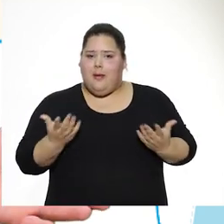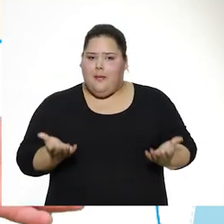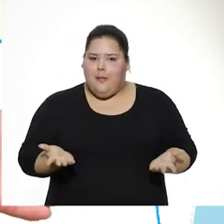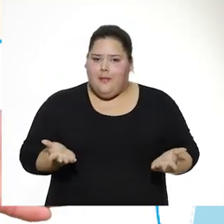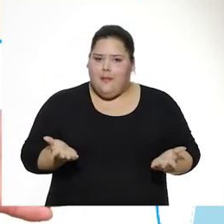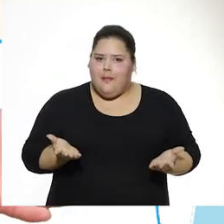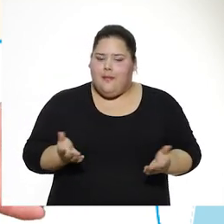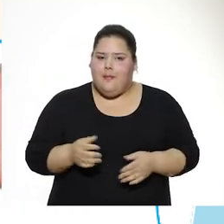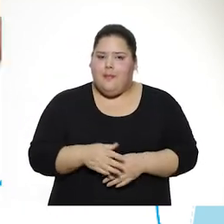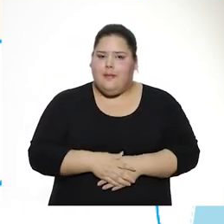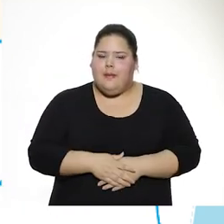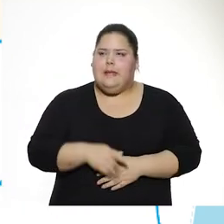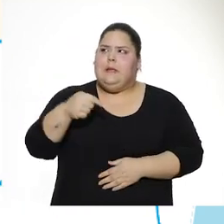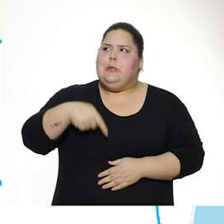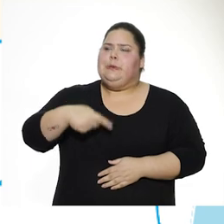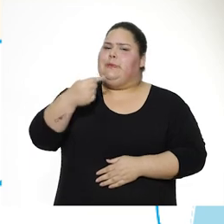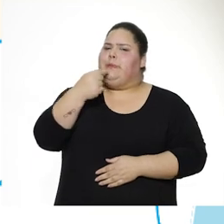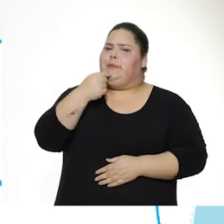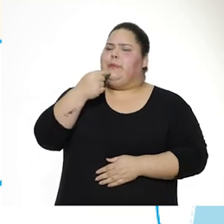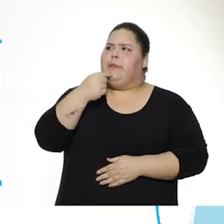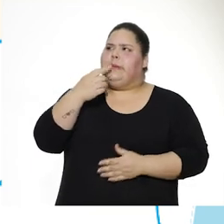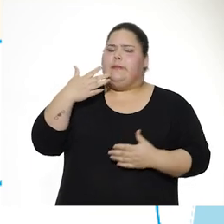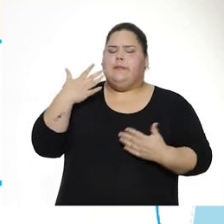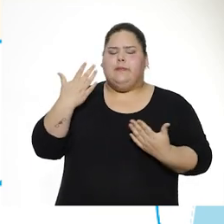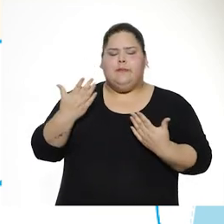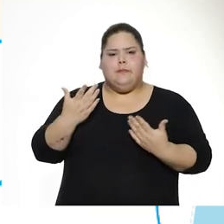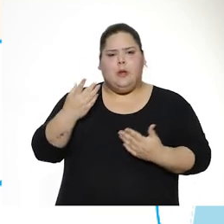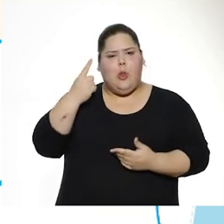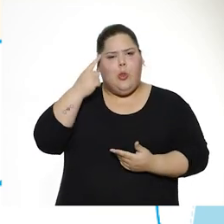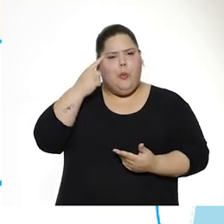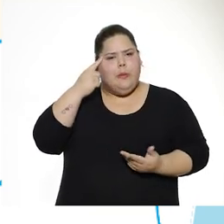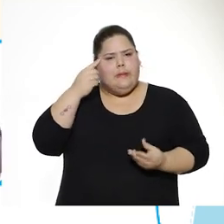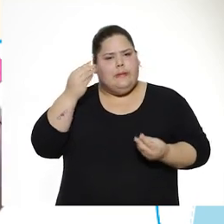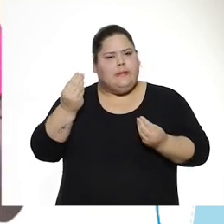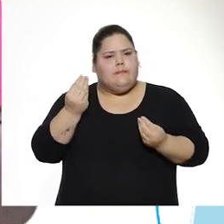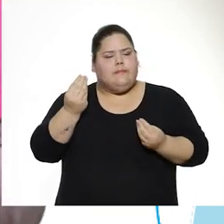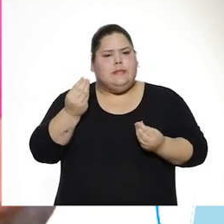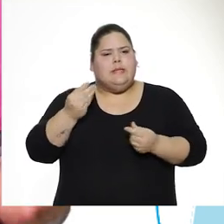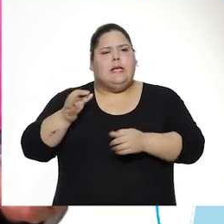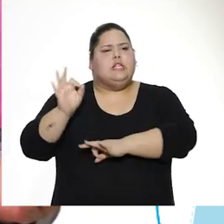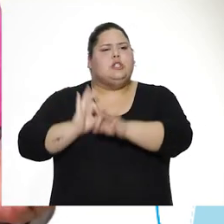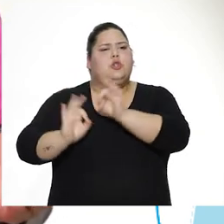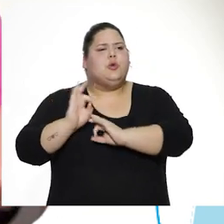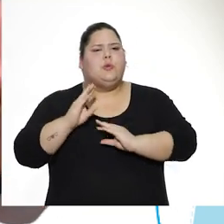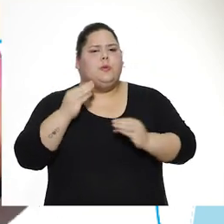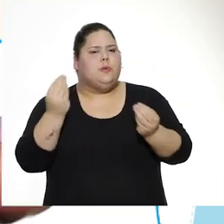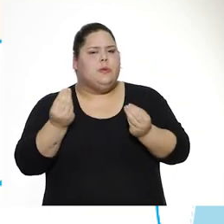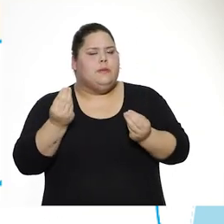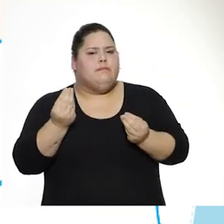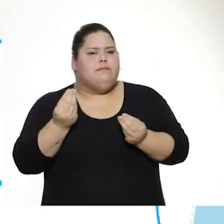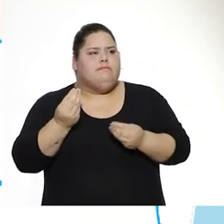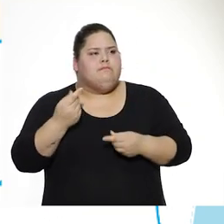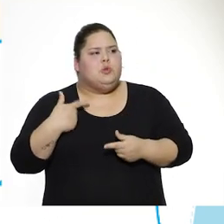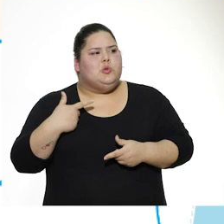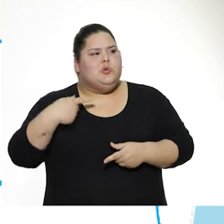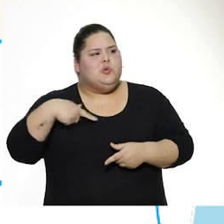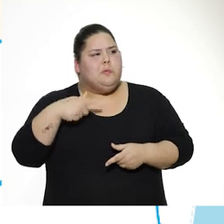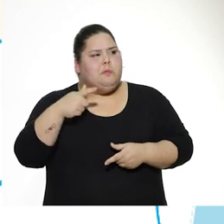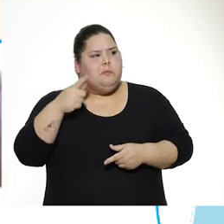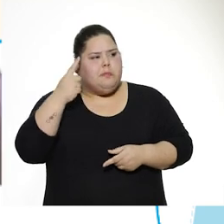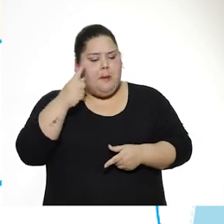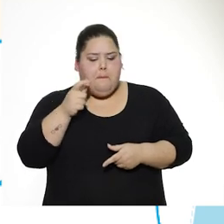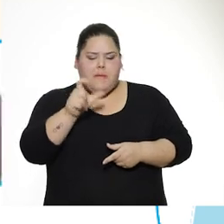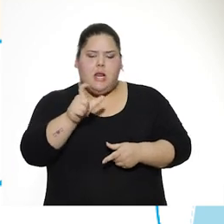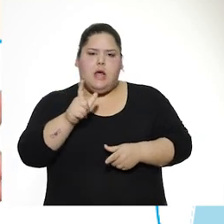mayo. Ahora me quedé pensando, ¿qué es la historia? ¿A qué nos referimos